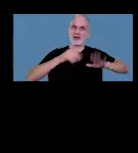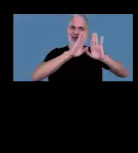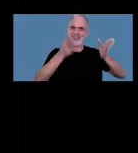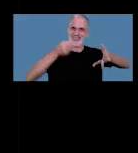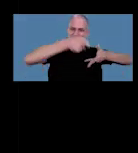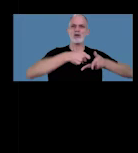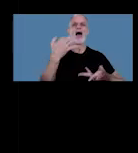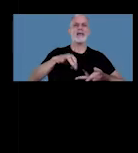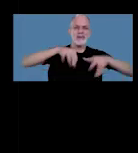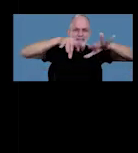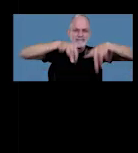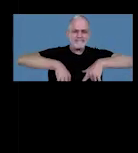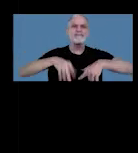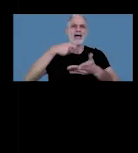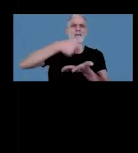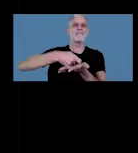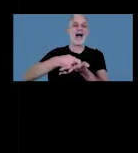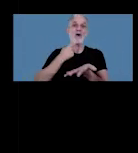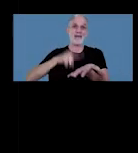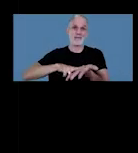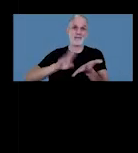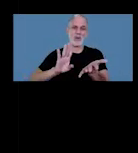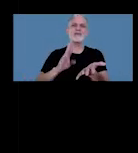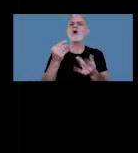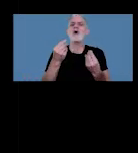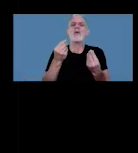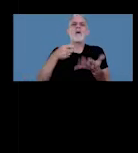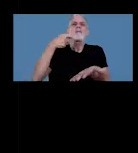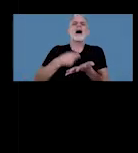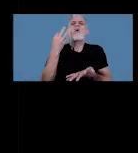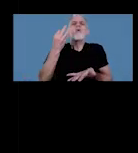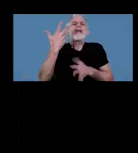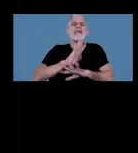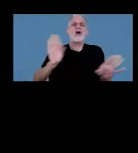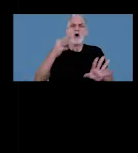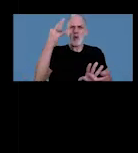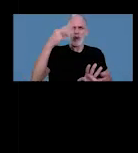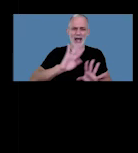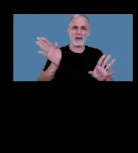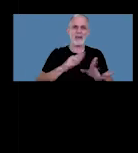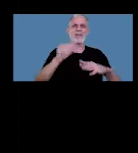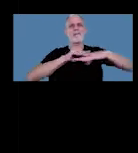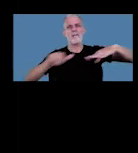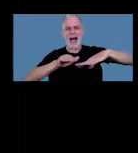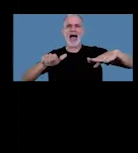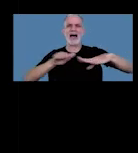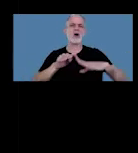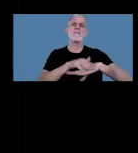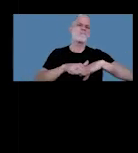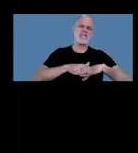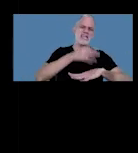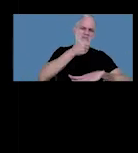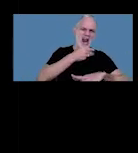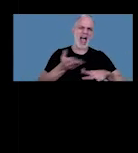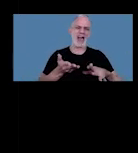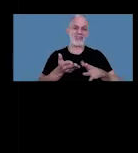ingresar también el pago del tributo en carácter de pago único y definitivo, también a la alícuota plana, sin mínimo no imponible